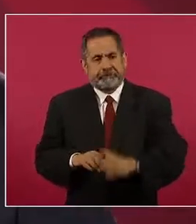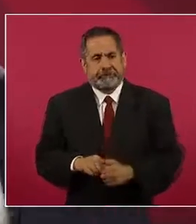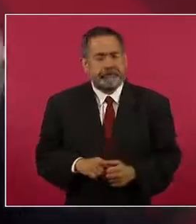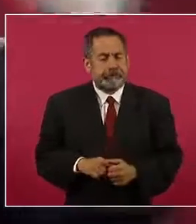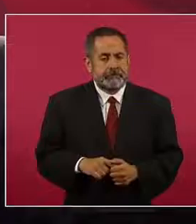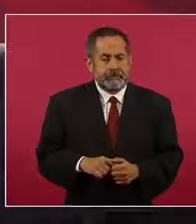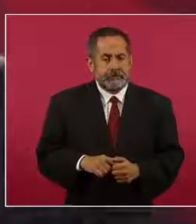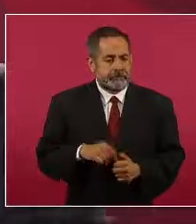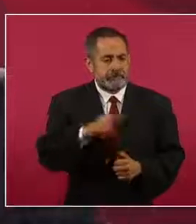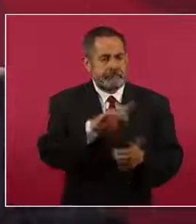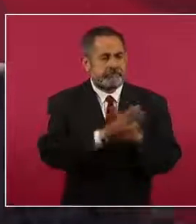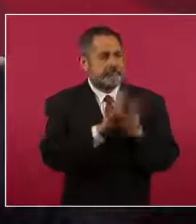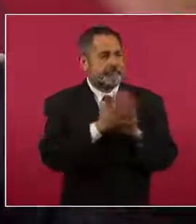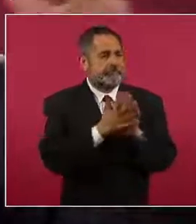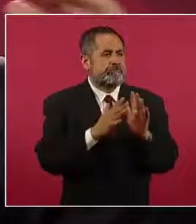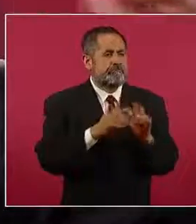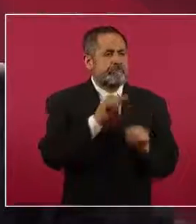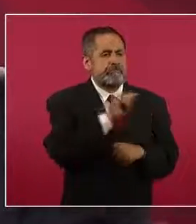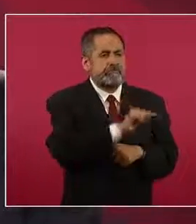toda una red,